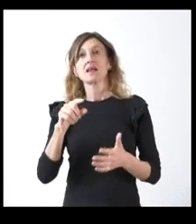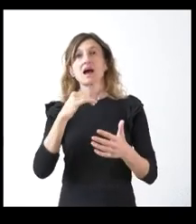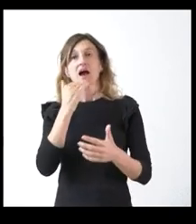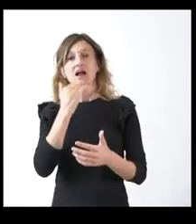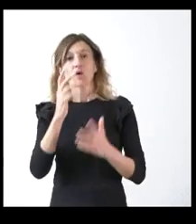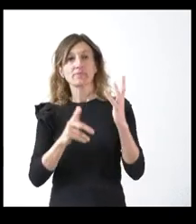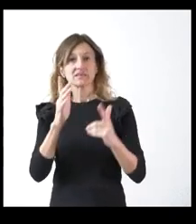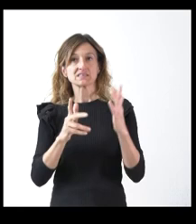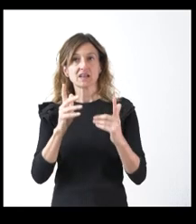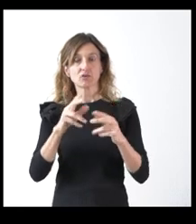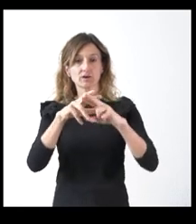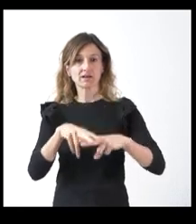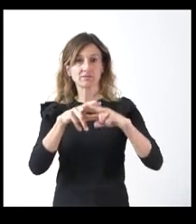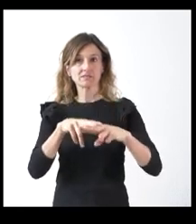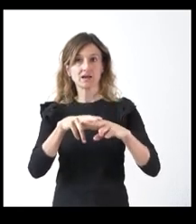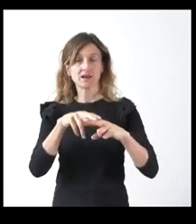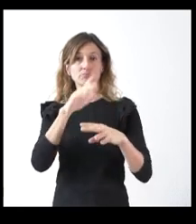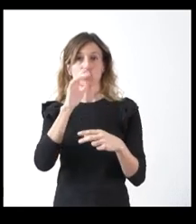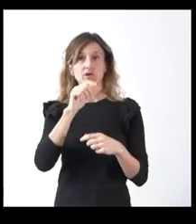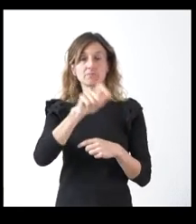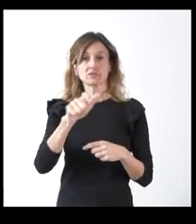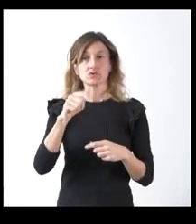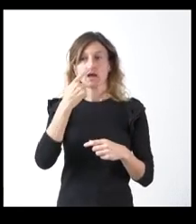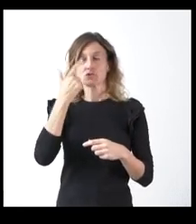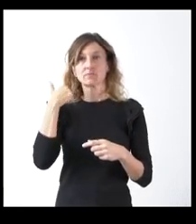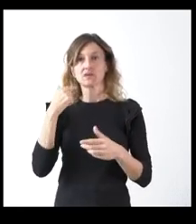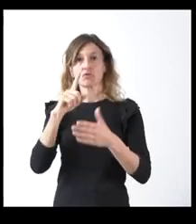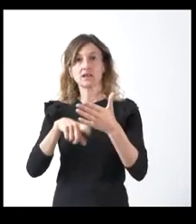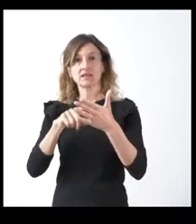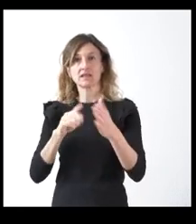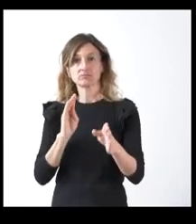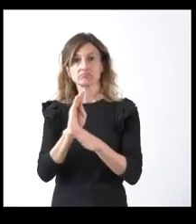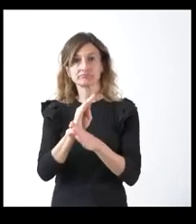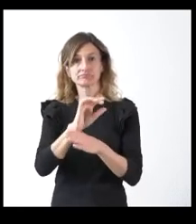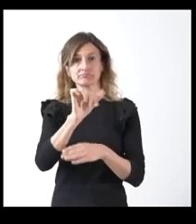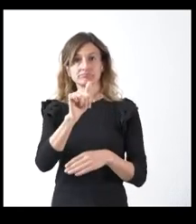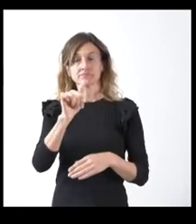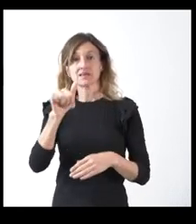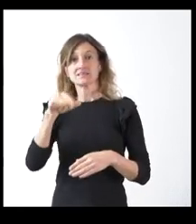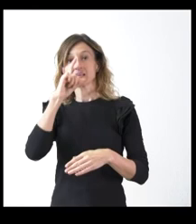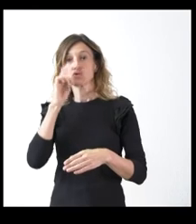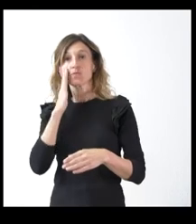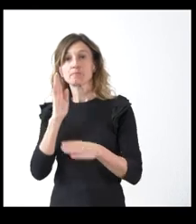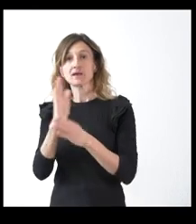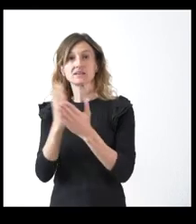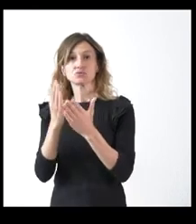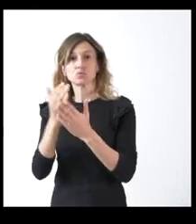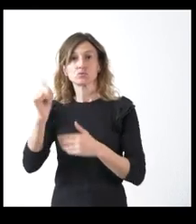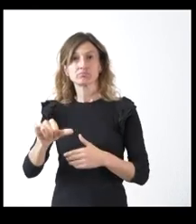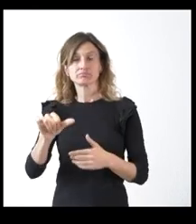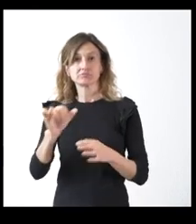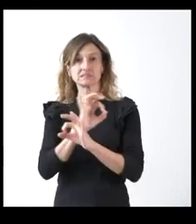la administración va a revisar para que nadie por el hecho de haber percibido esa ayuda de alquiler vaya a quedarse sin la